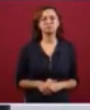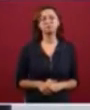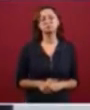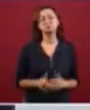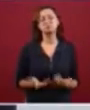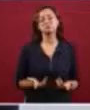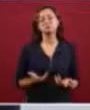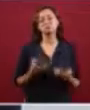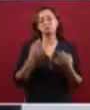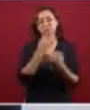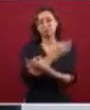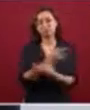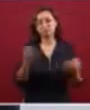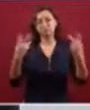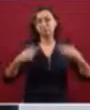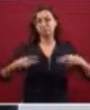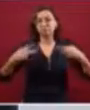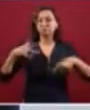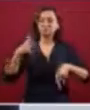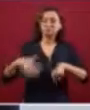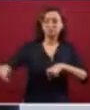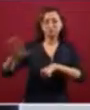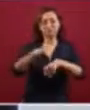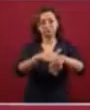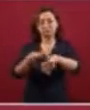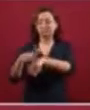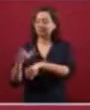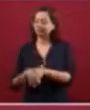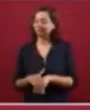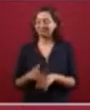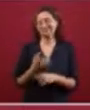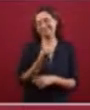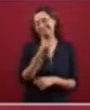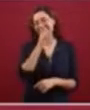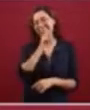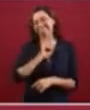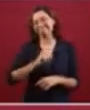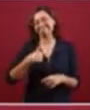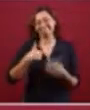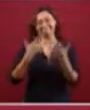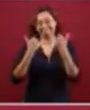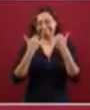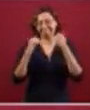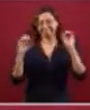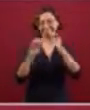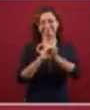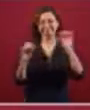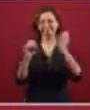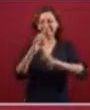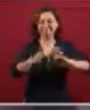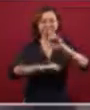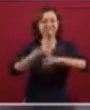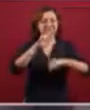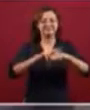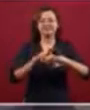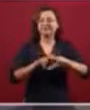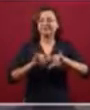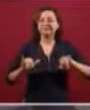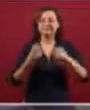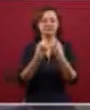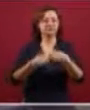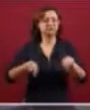decir a la gente que no tengo empresas y que no soy socio de